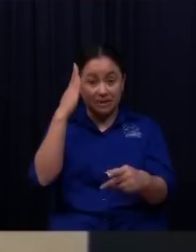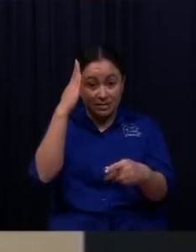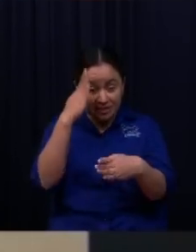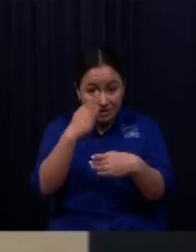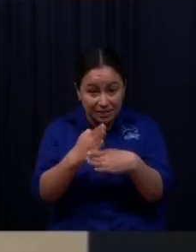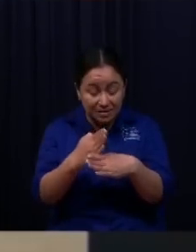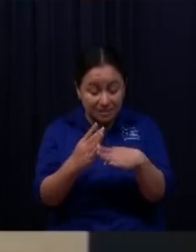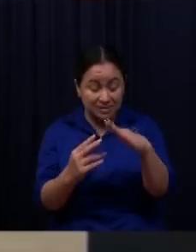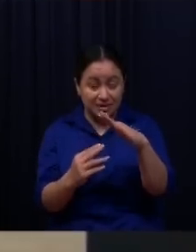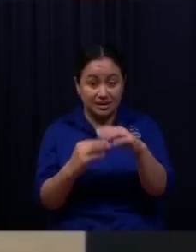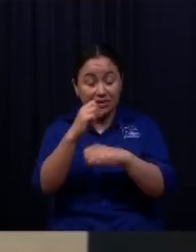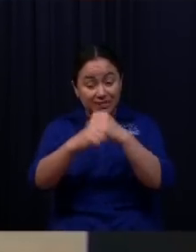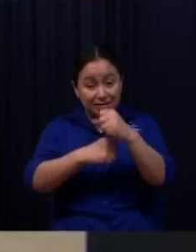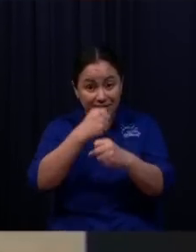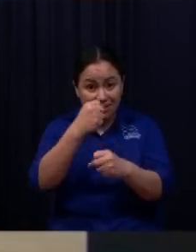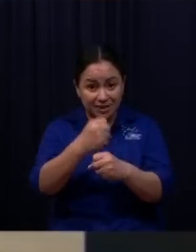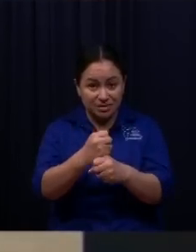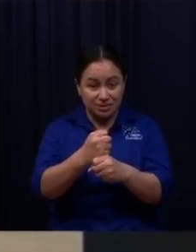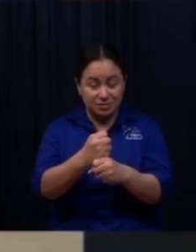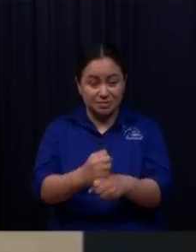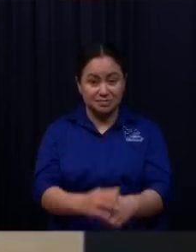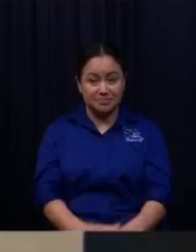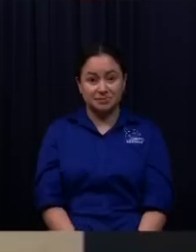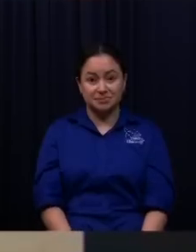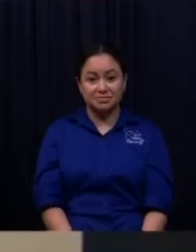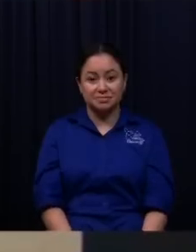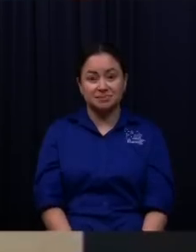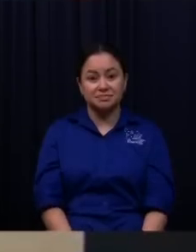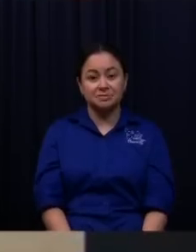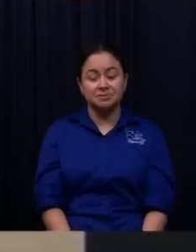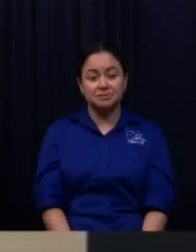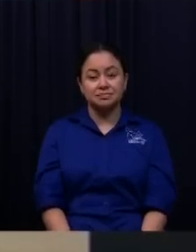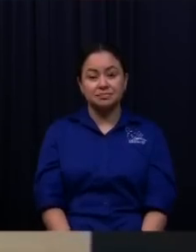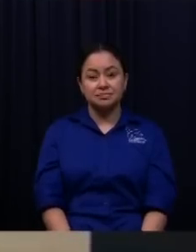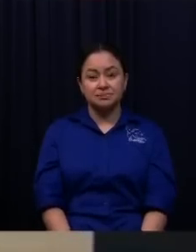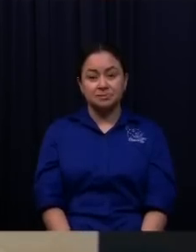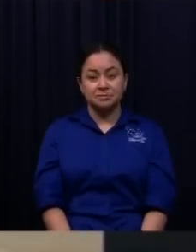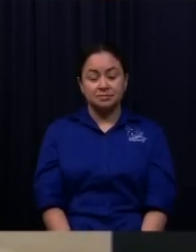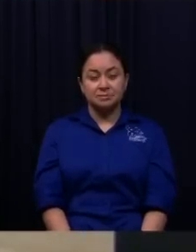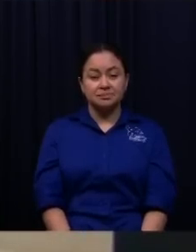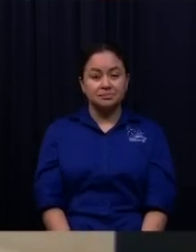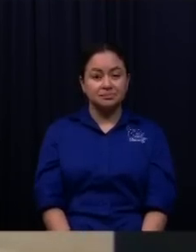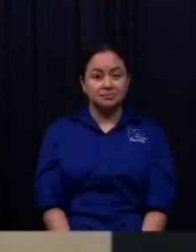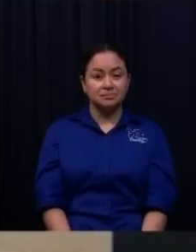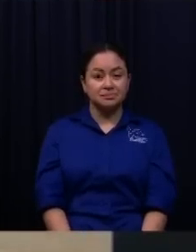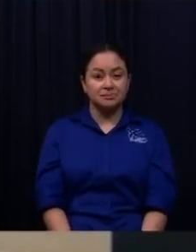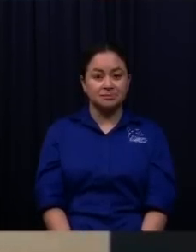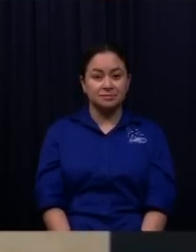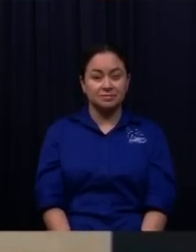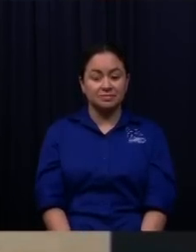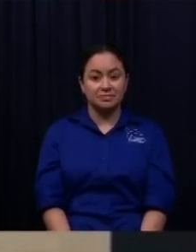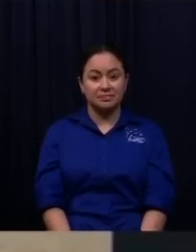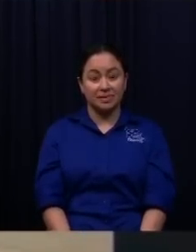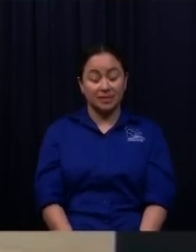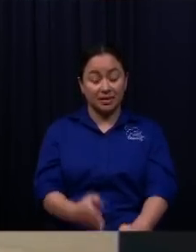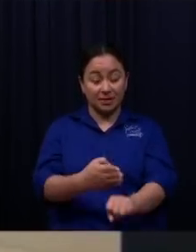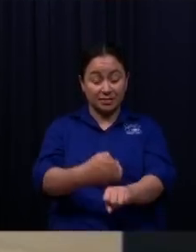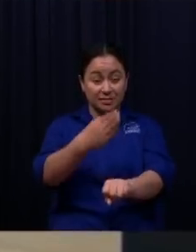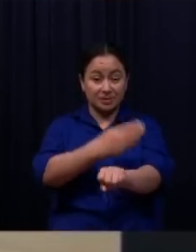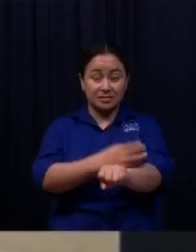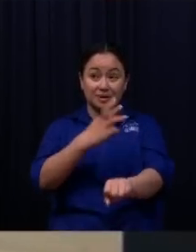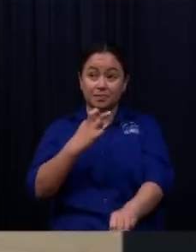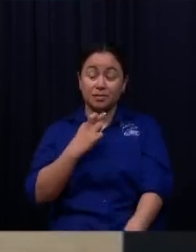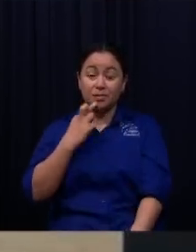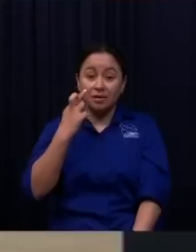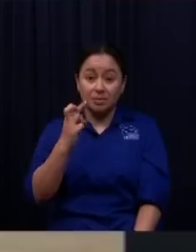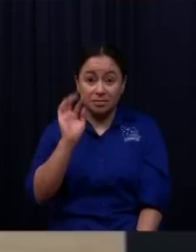Ya dentro de 6 meses viene, bueno, dentro de 5 viene la preproclama. Y dentro de 6 la proclama.